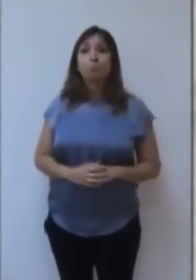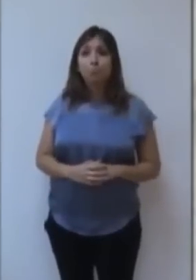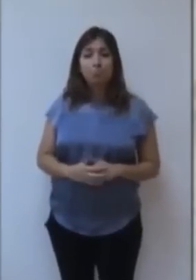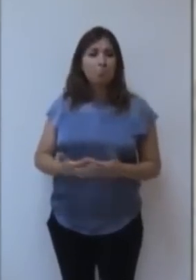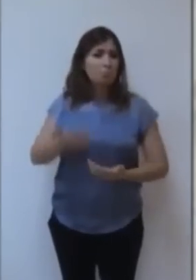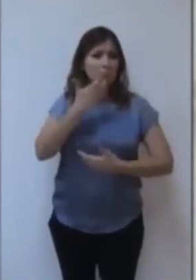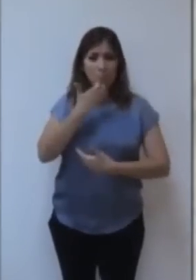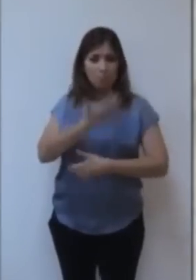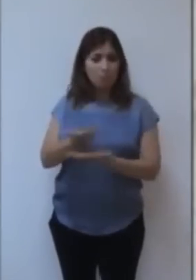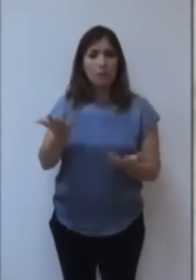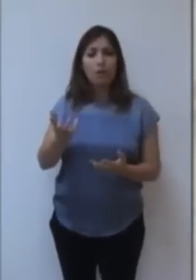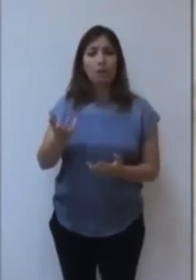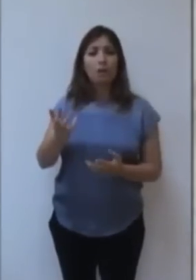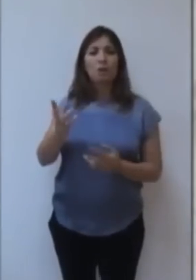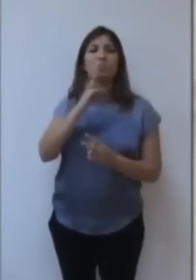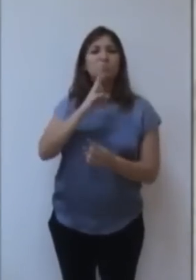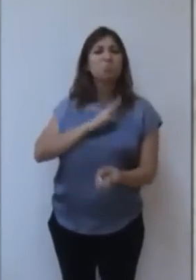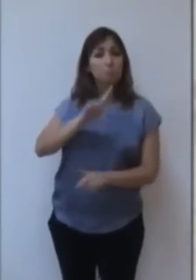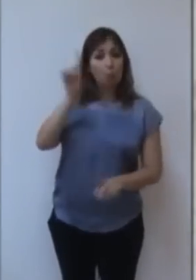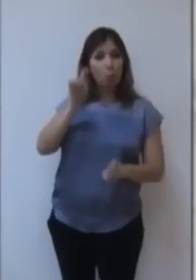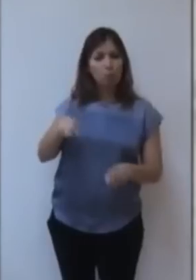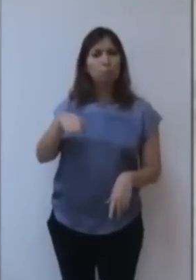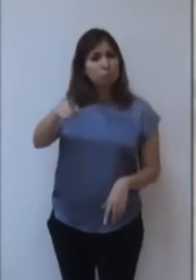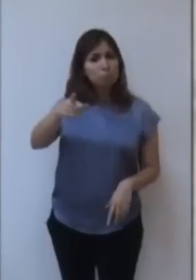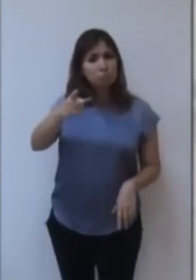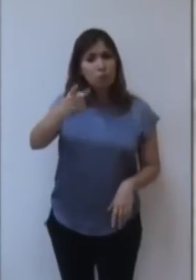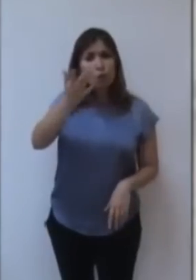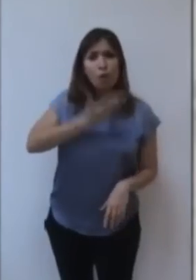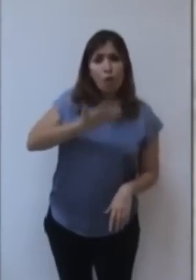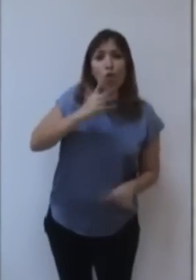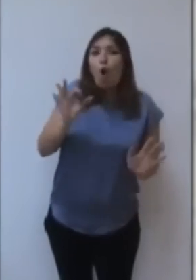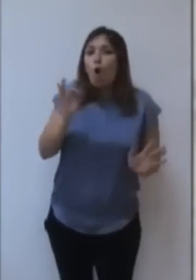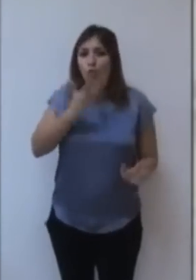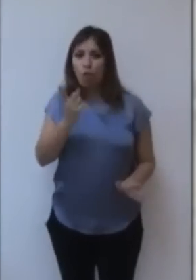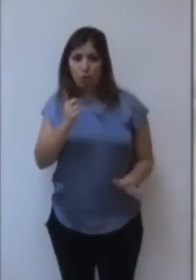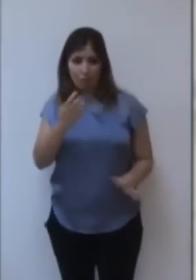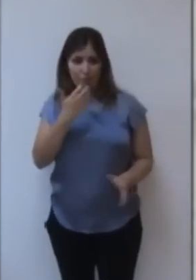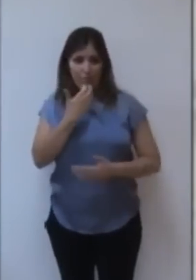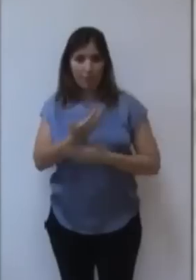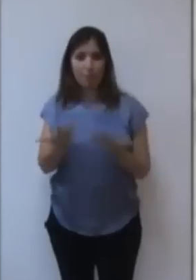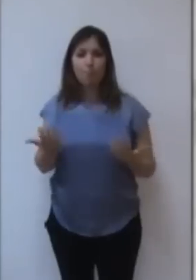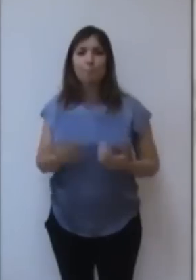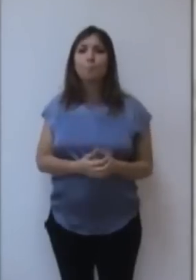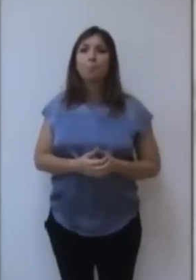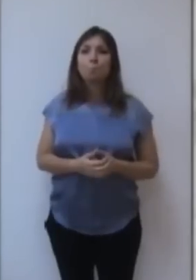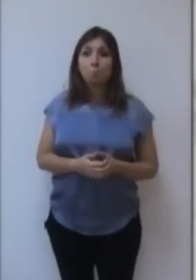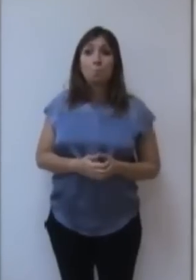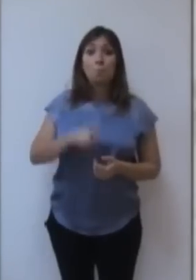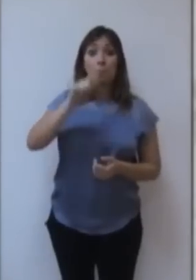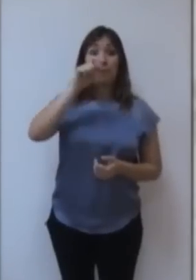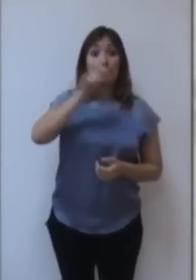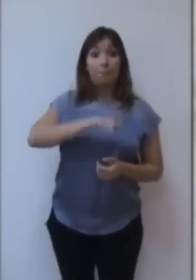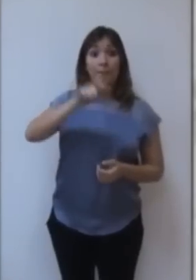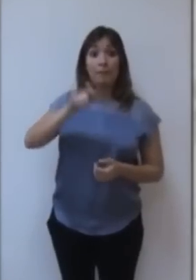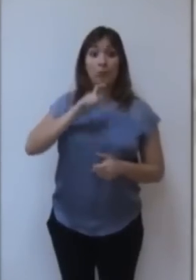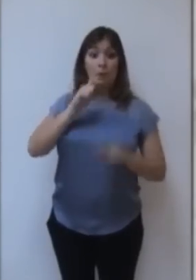contestaban, por ejemplo, a la pregunta de si conocía o no conocía, por ejemplo, pues de las personas que